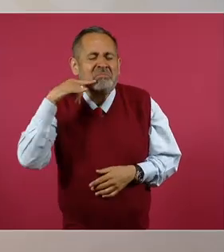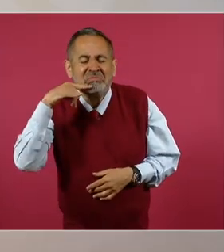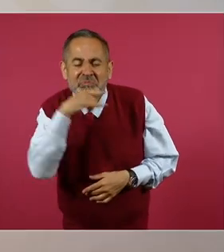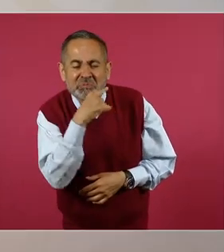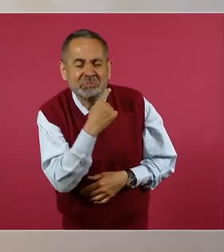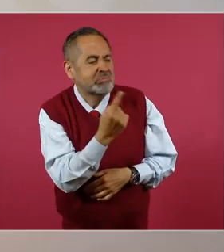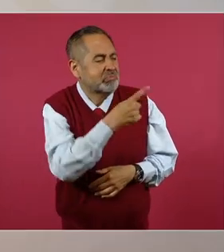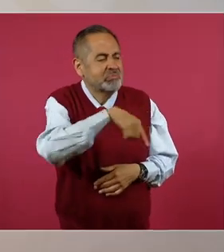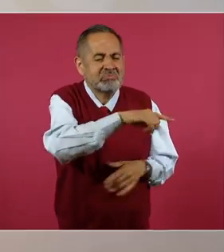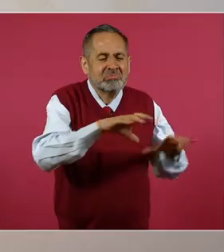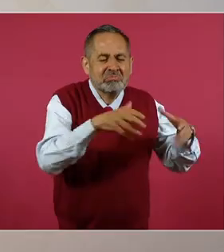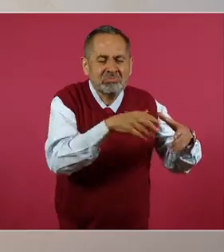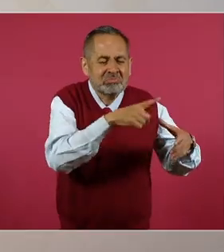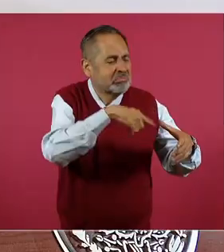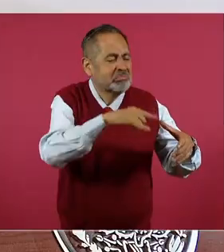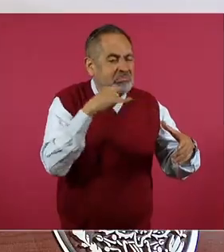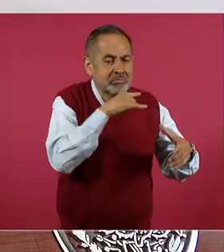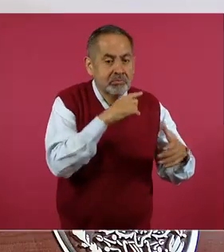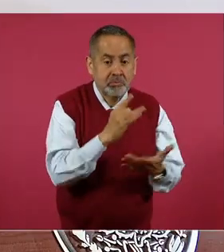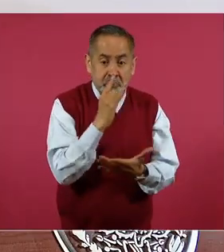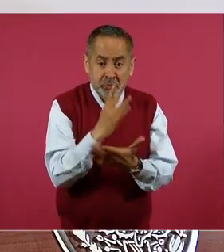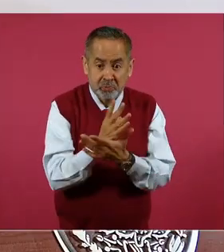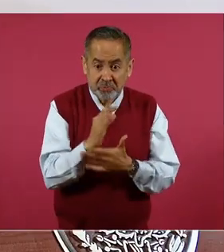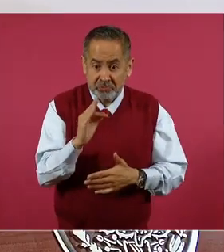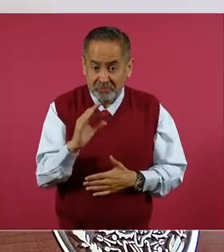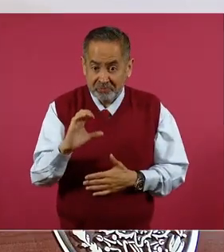Y no es nada más Calderón,